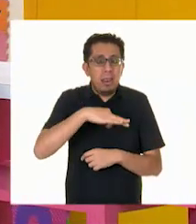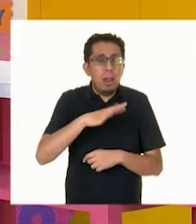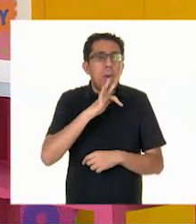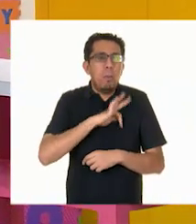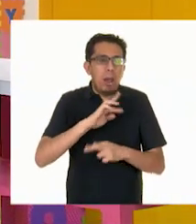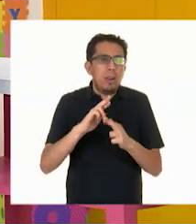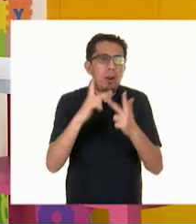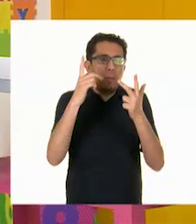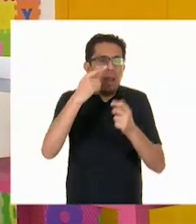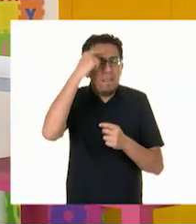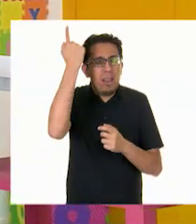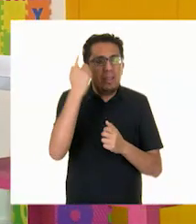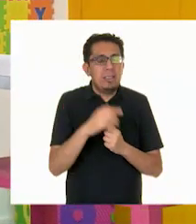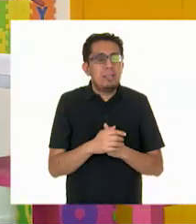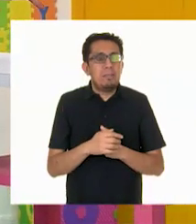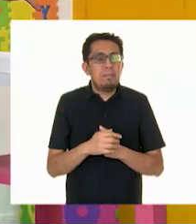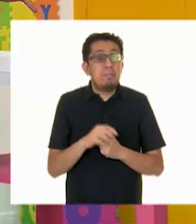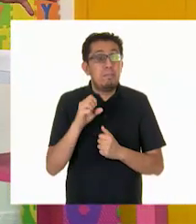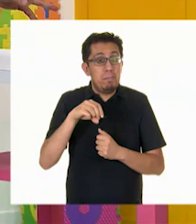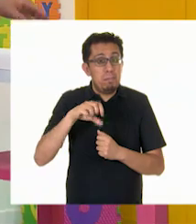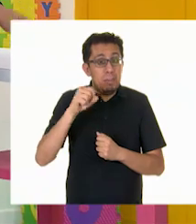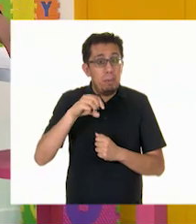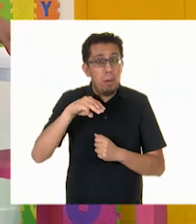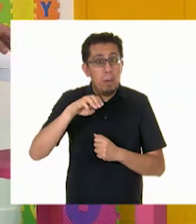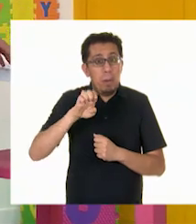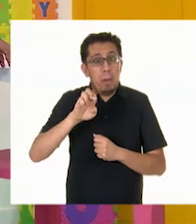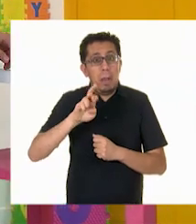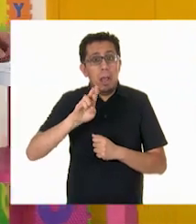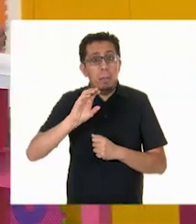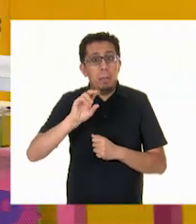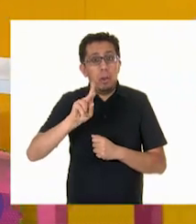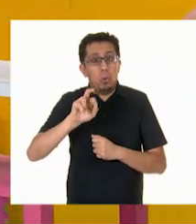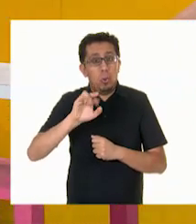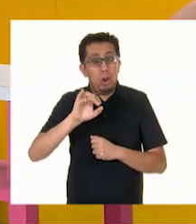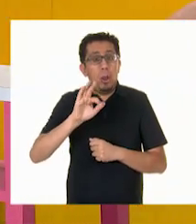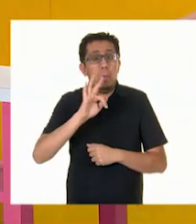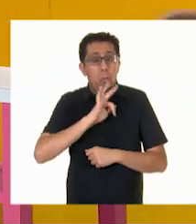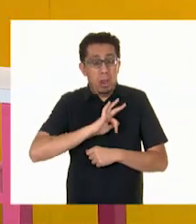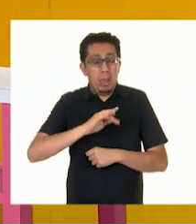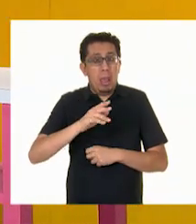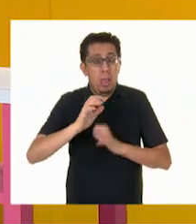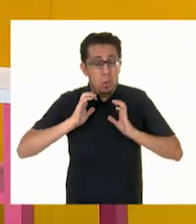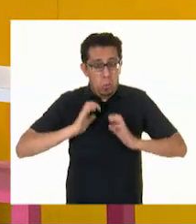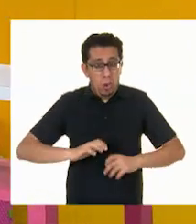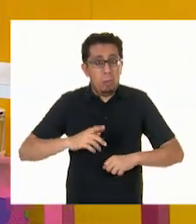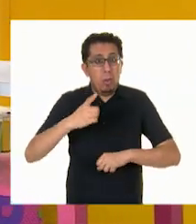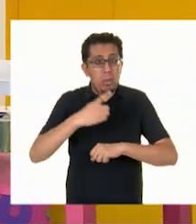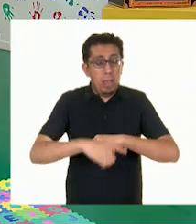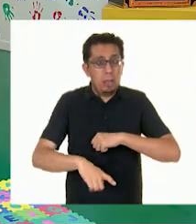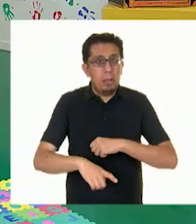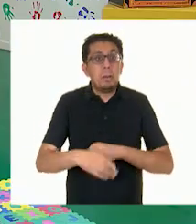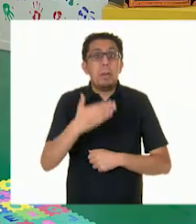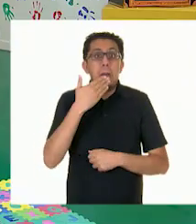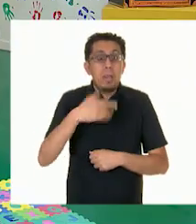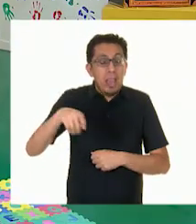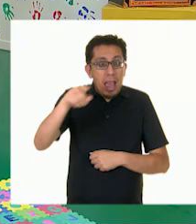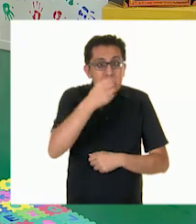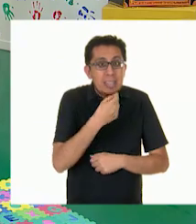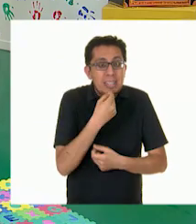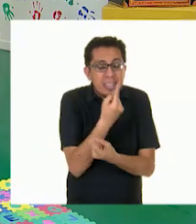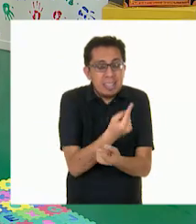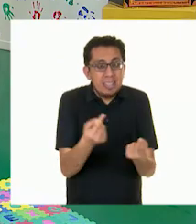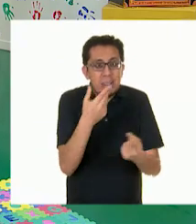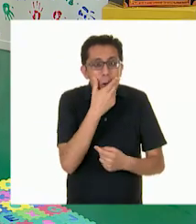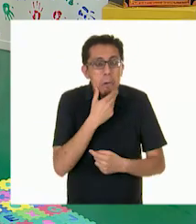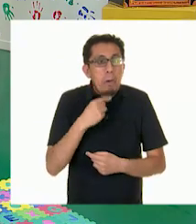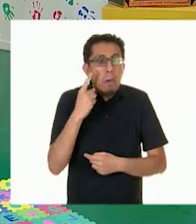puede romper y el mercurio es tóxico. Sí, tienen razón. Y el mercurio es tóxico. Muy bien, niñas y niños, también igual Pepe.